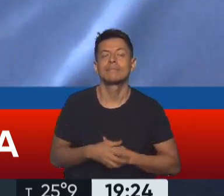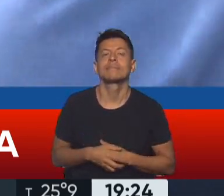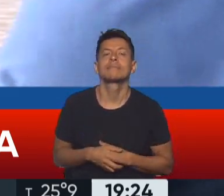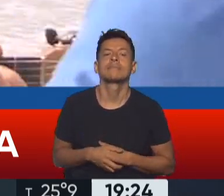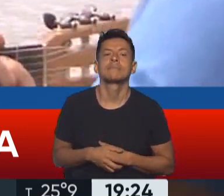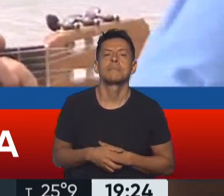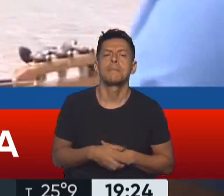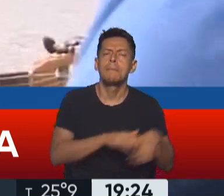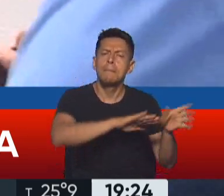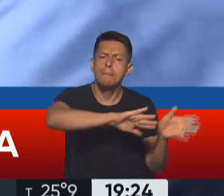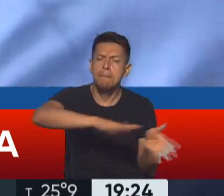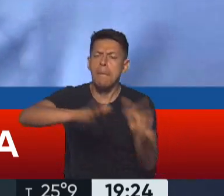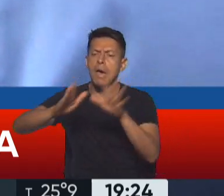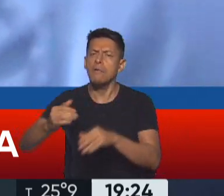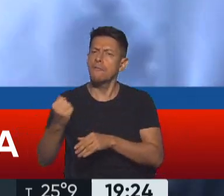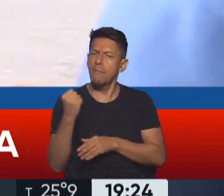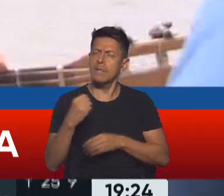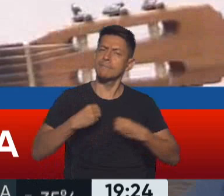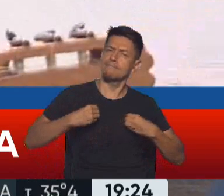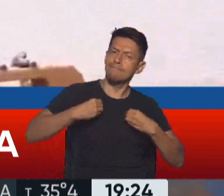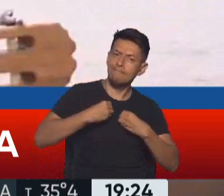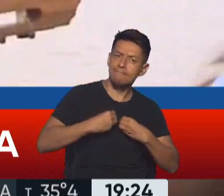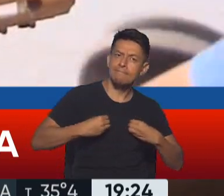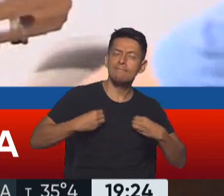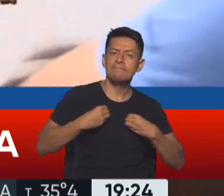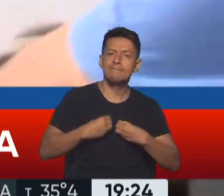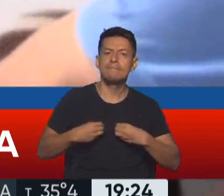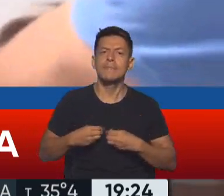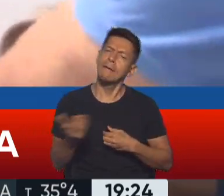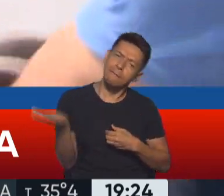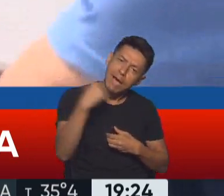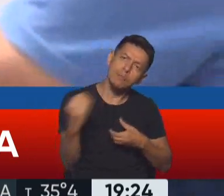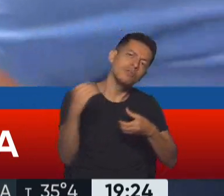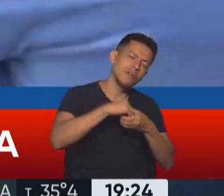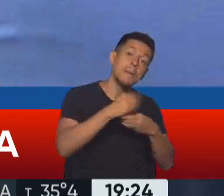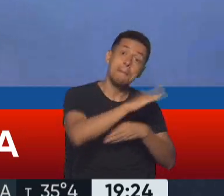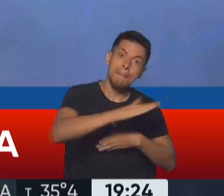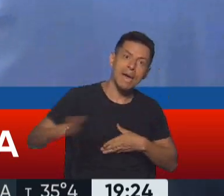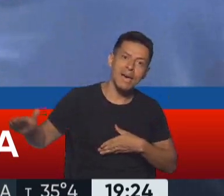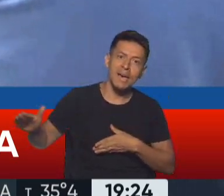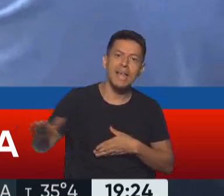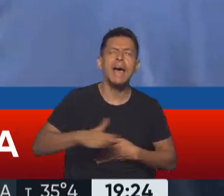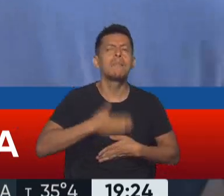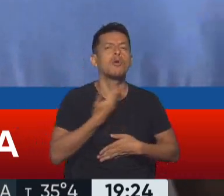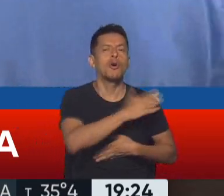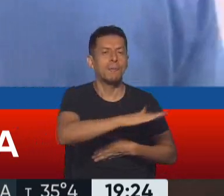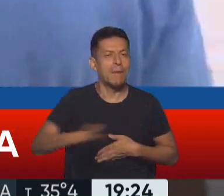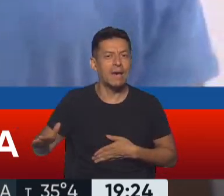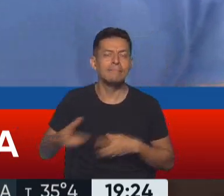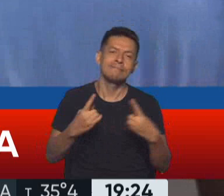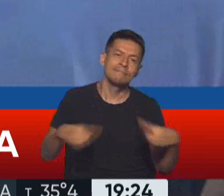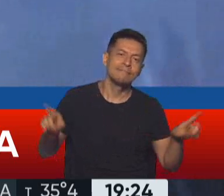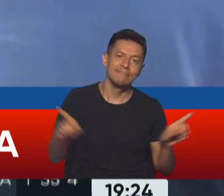la mar, el amor, vengan al mar, del mar.